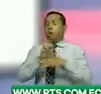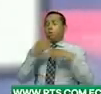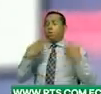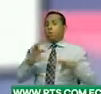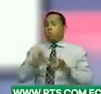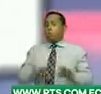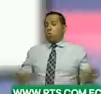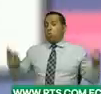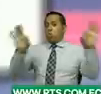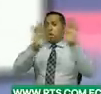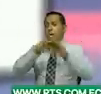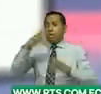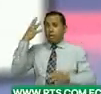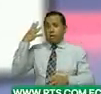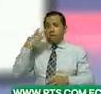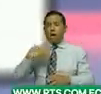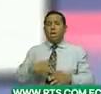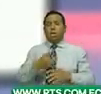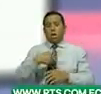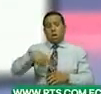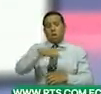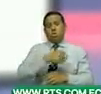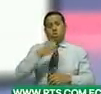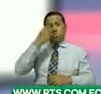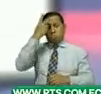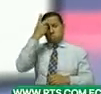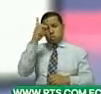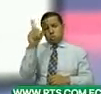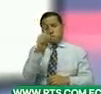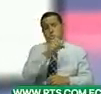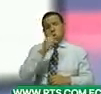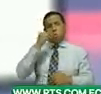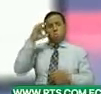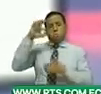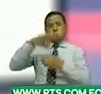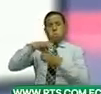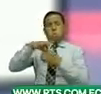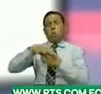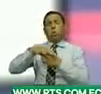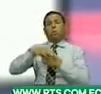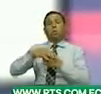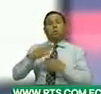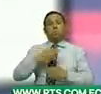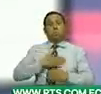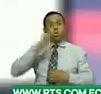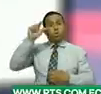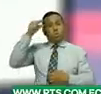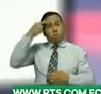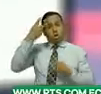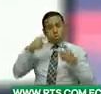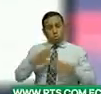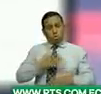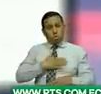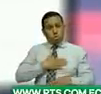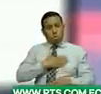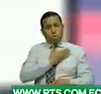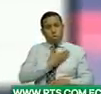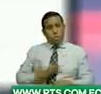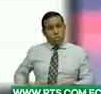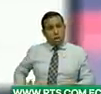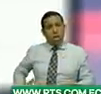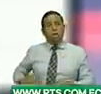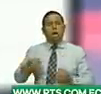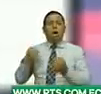fecha democrática este domingo. Mi gobierno y yo, en mi calidad de presidente, hemos brindado el apoyo necesario